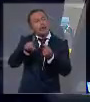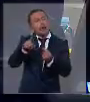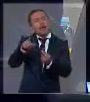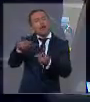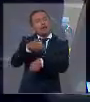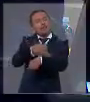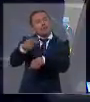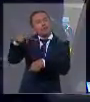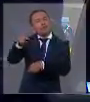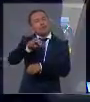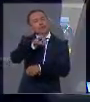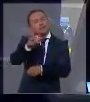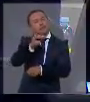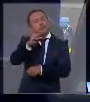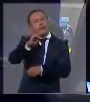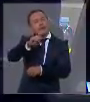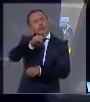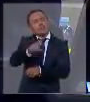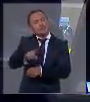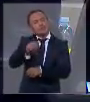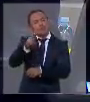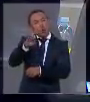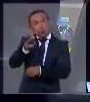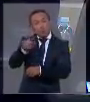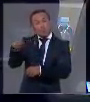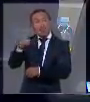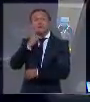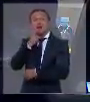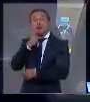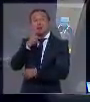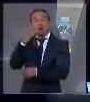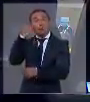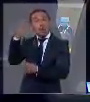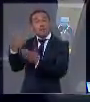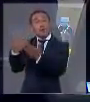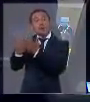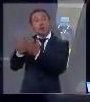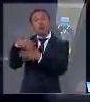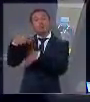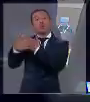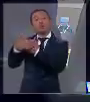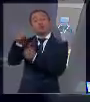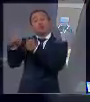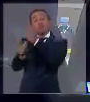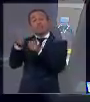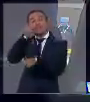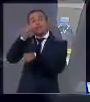Andrés Manuel ha propuesto como su secretario de Comunicaciones y Transportes. Por cierto, no va a llegar porque